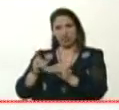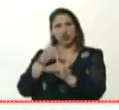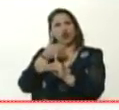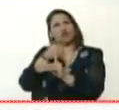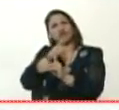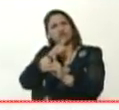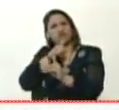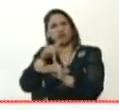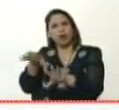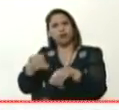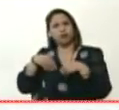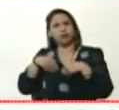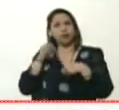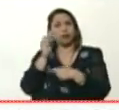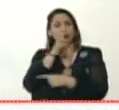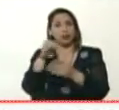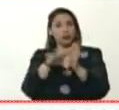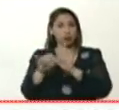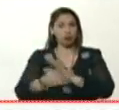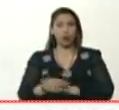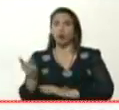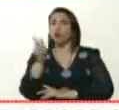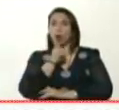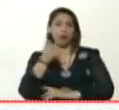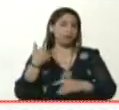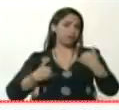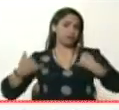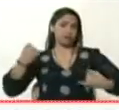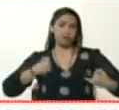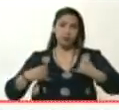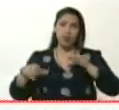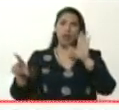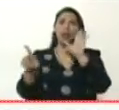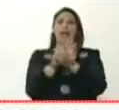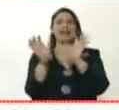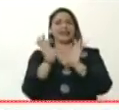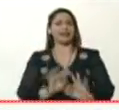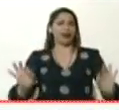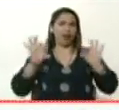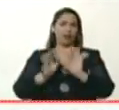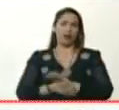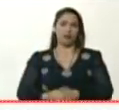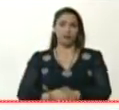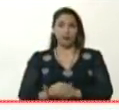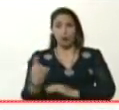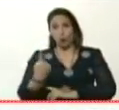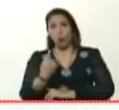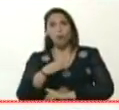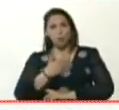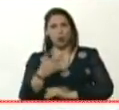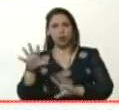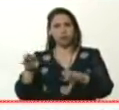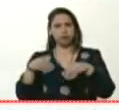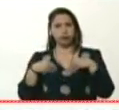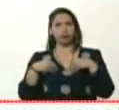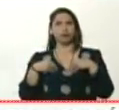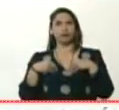Nacional Constituyente y no está afectando el marco jurídico en nada. Es la única que puede tomar esa